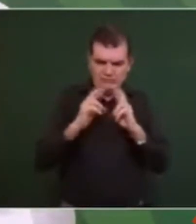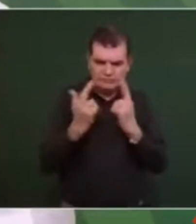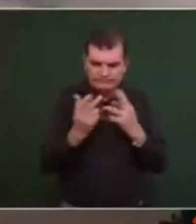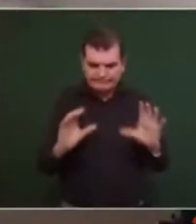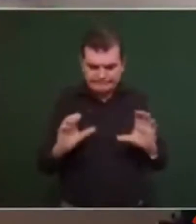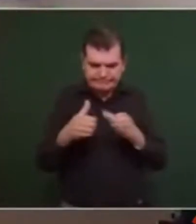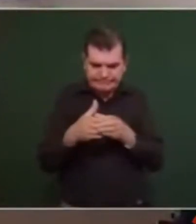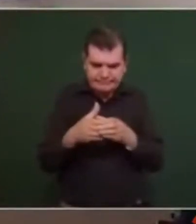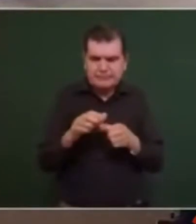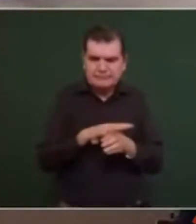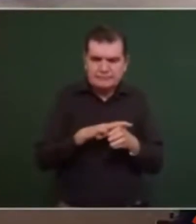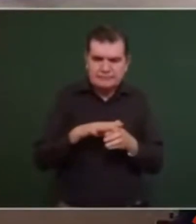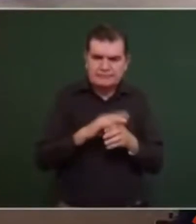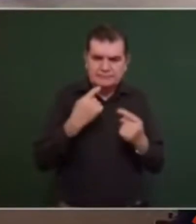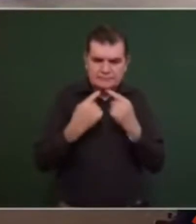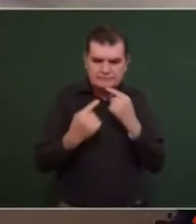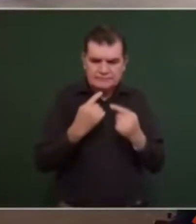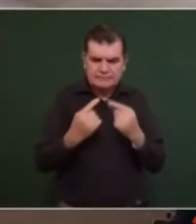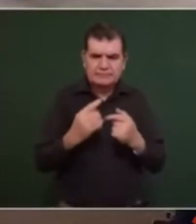eh